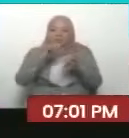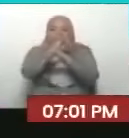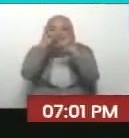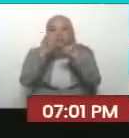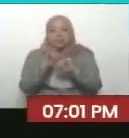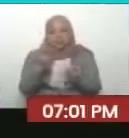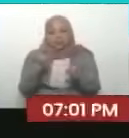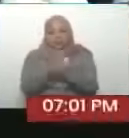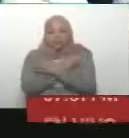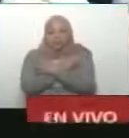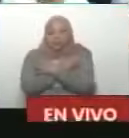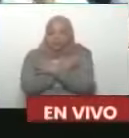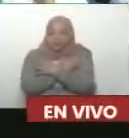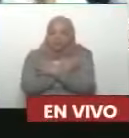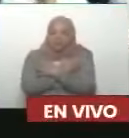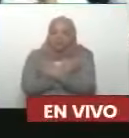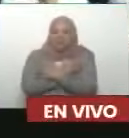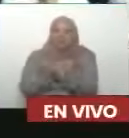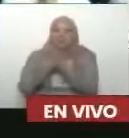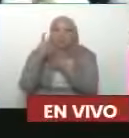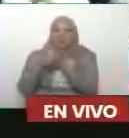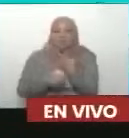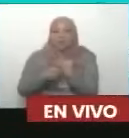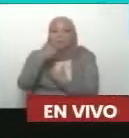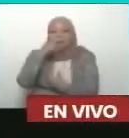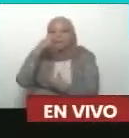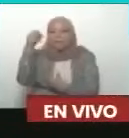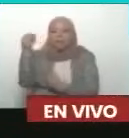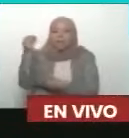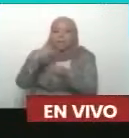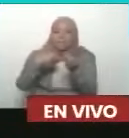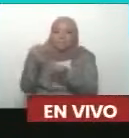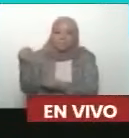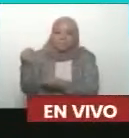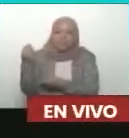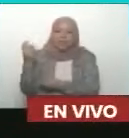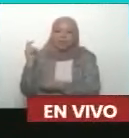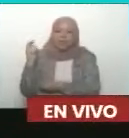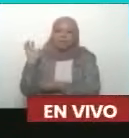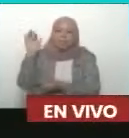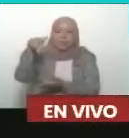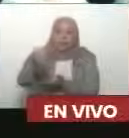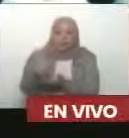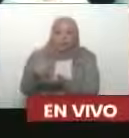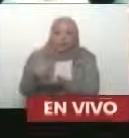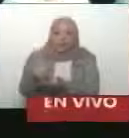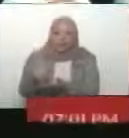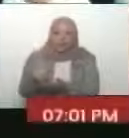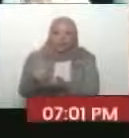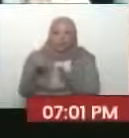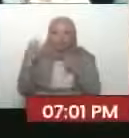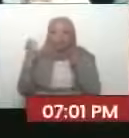más, vinimos a Maracay. ¡Ay, ay, ay, Maracay!